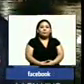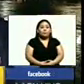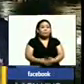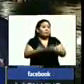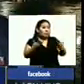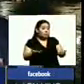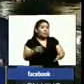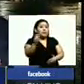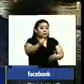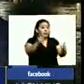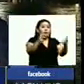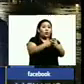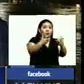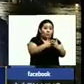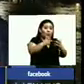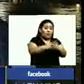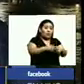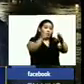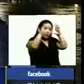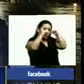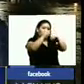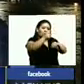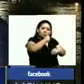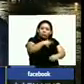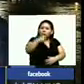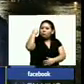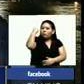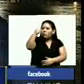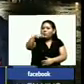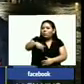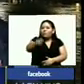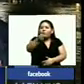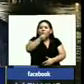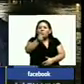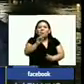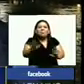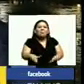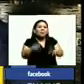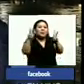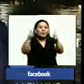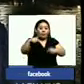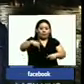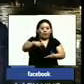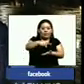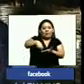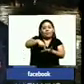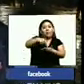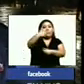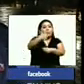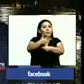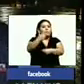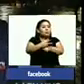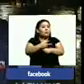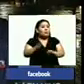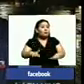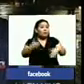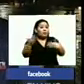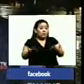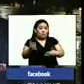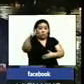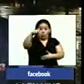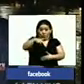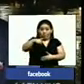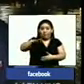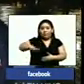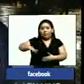Así es Compañeros De noticieros Tenemos importante Información En esta emisión Estelar Desde la capital Guatemala Y es que Precisamente Hoy